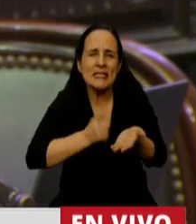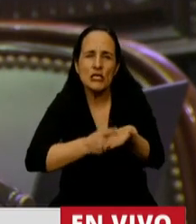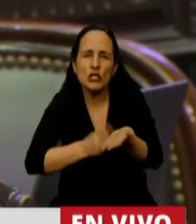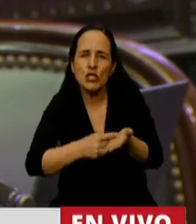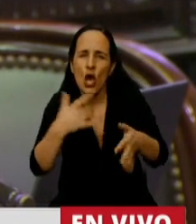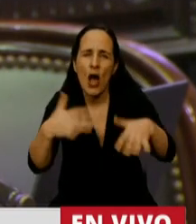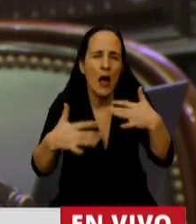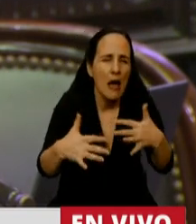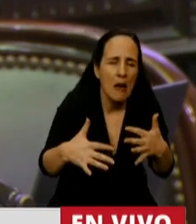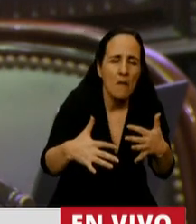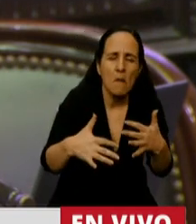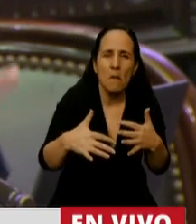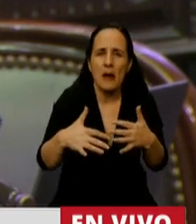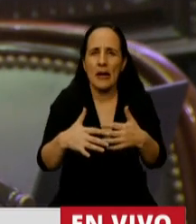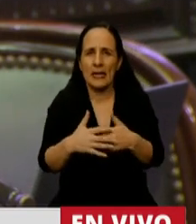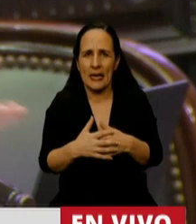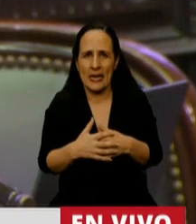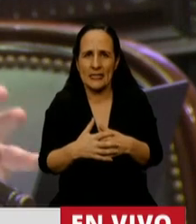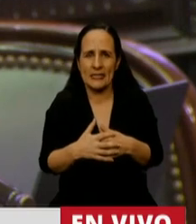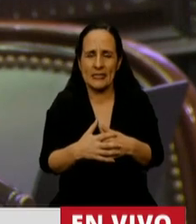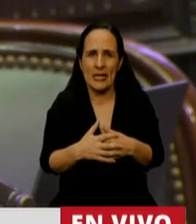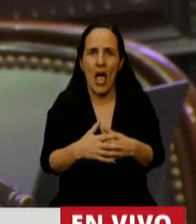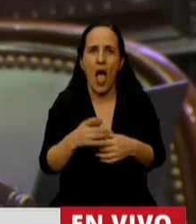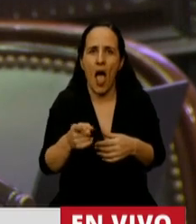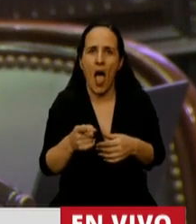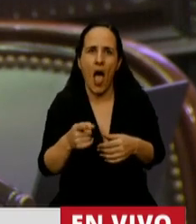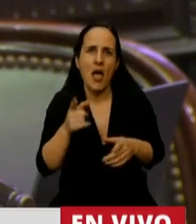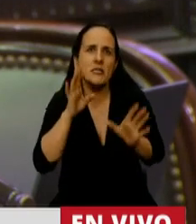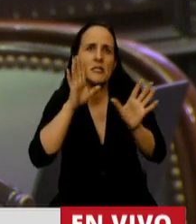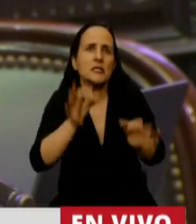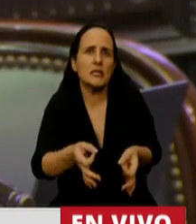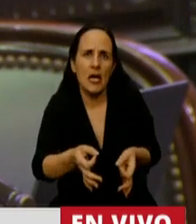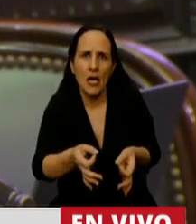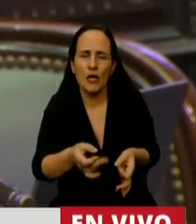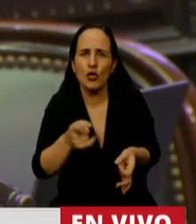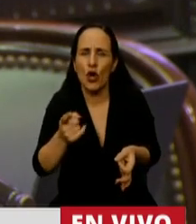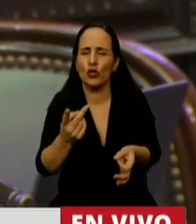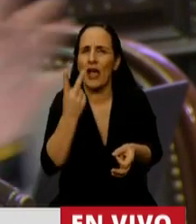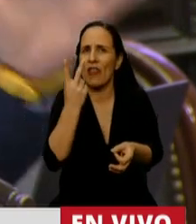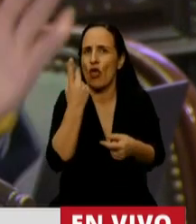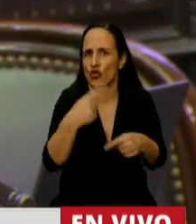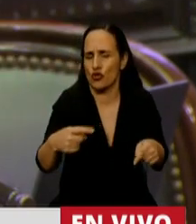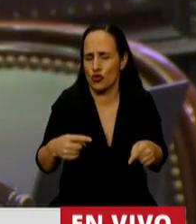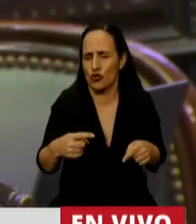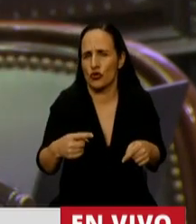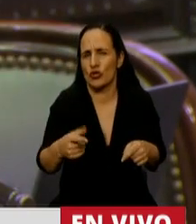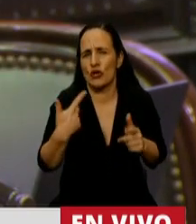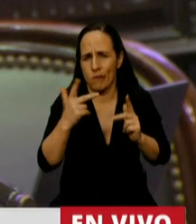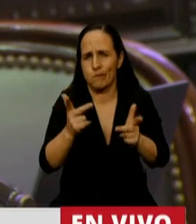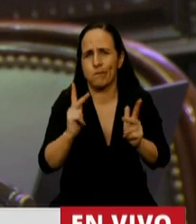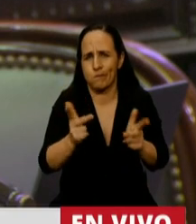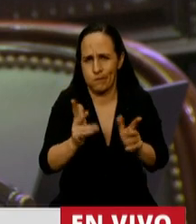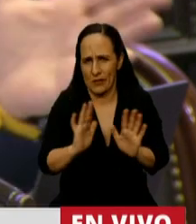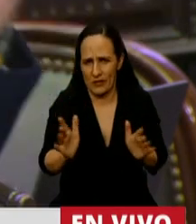emergencia que dejaron claramente expuesto entre otras cosas dos y lo hemos repetido